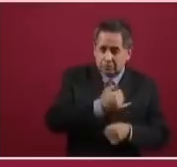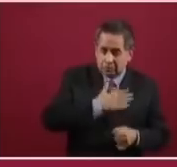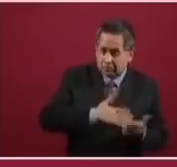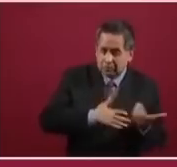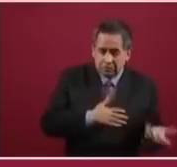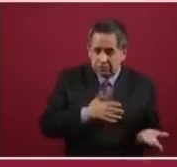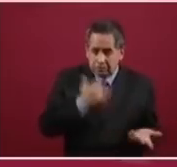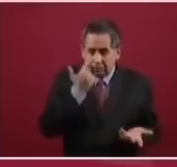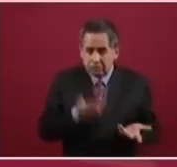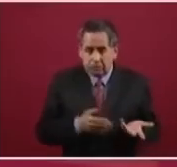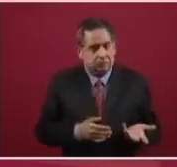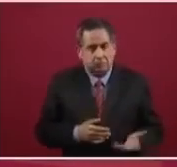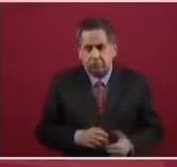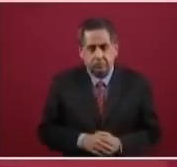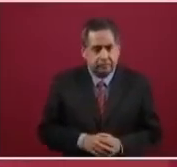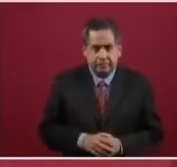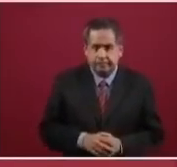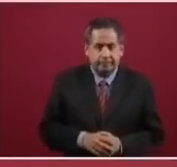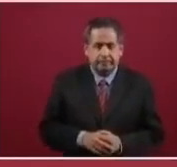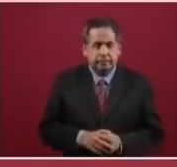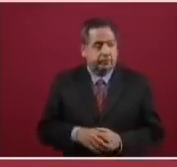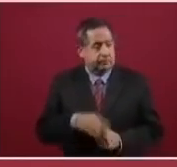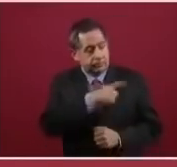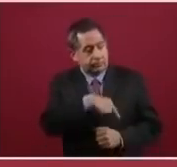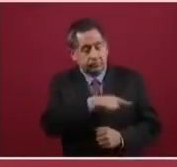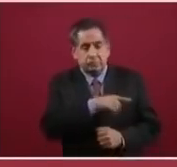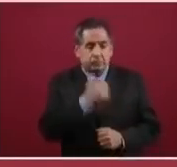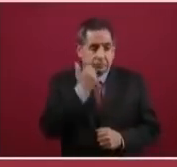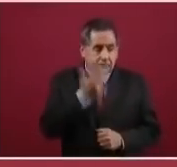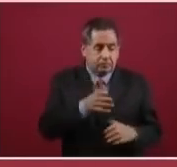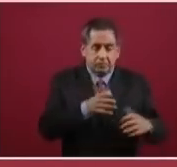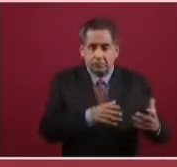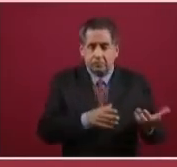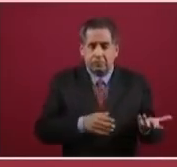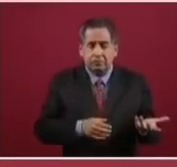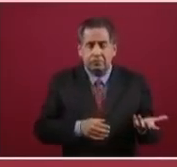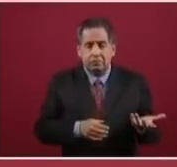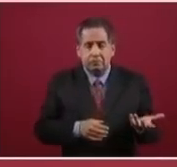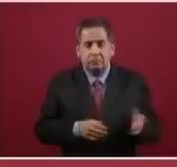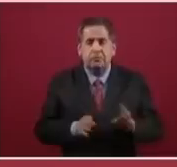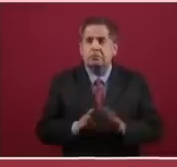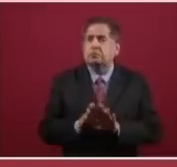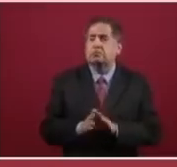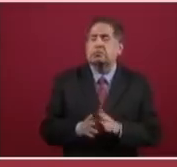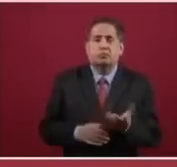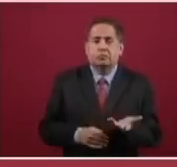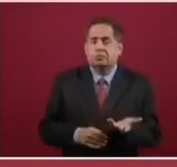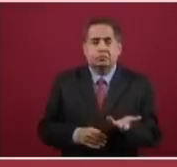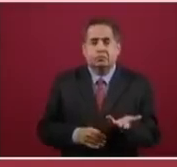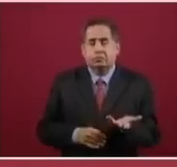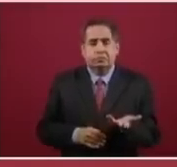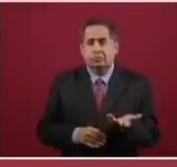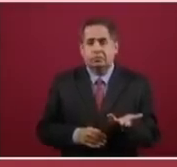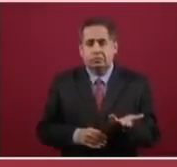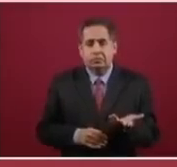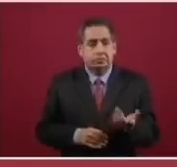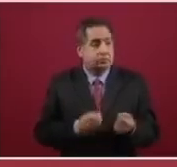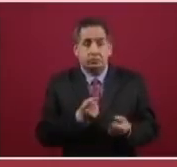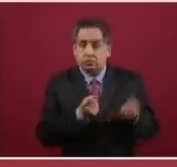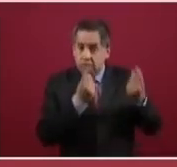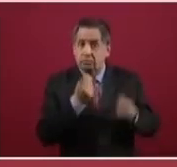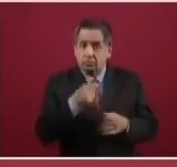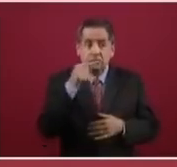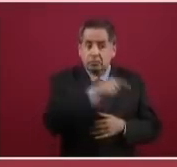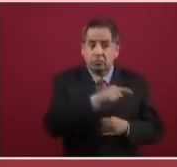privilegios y cómo ay defensores